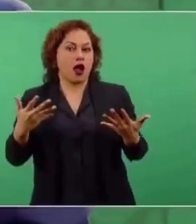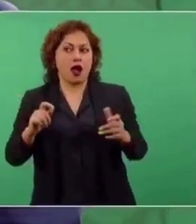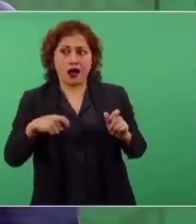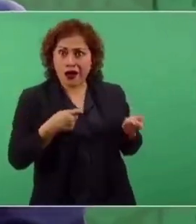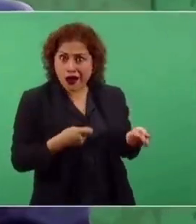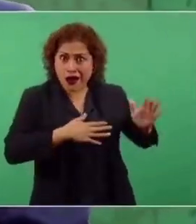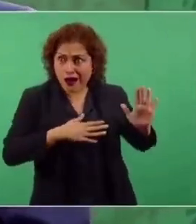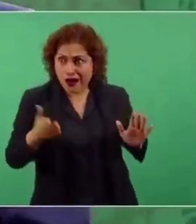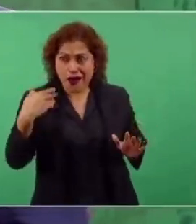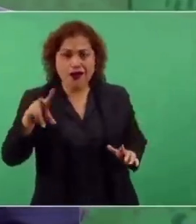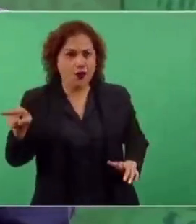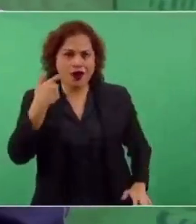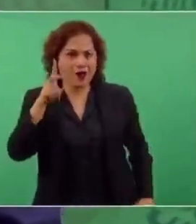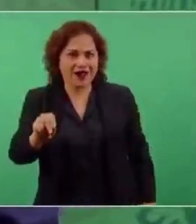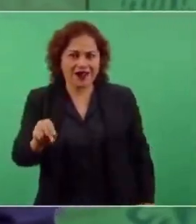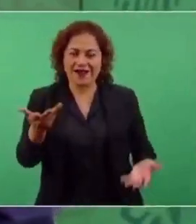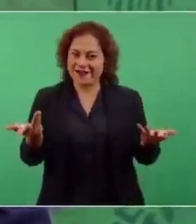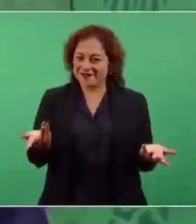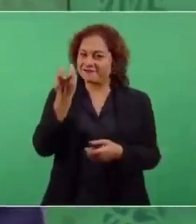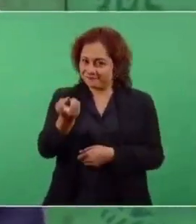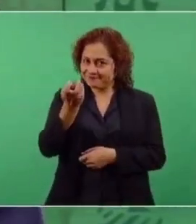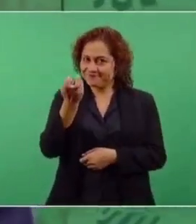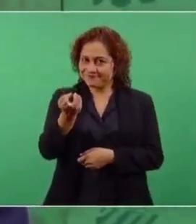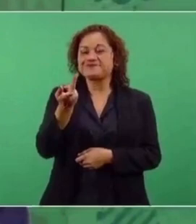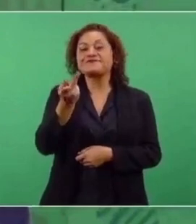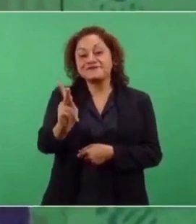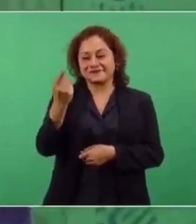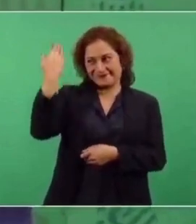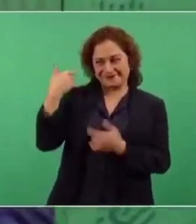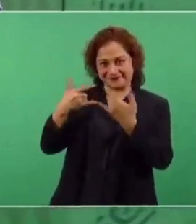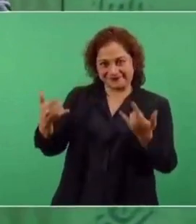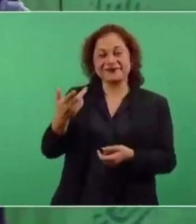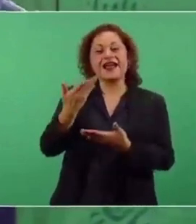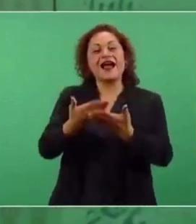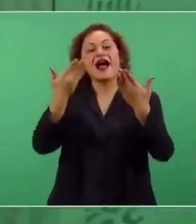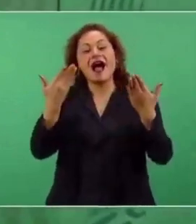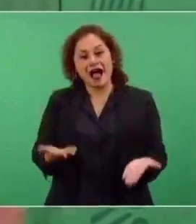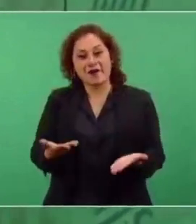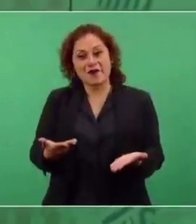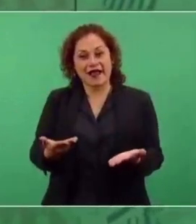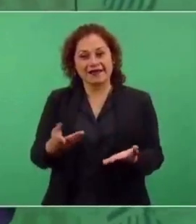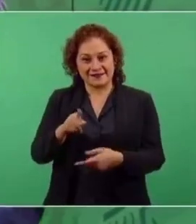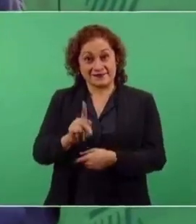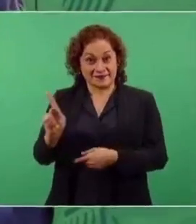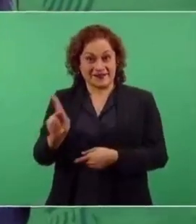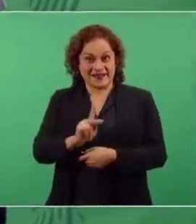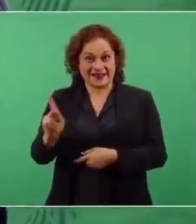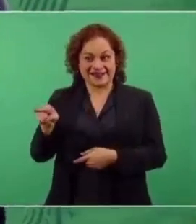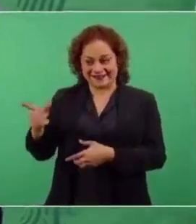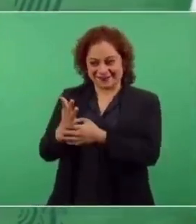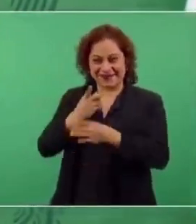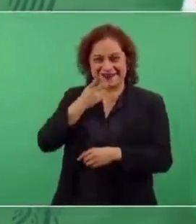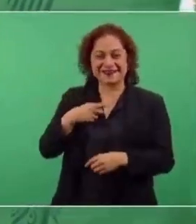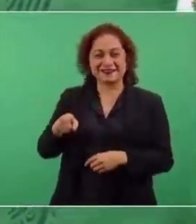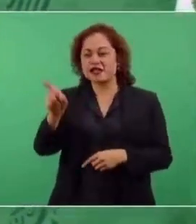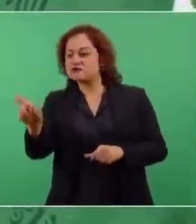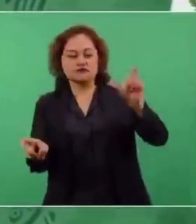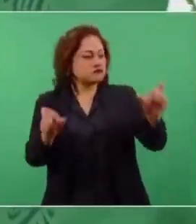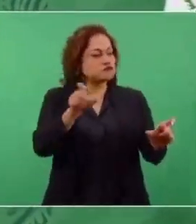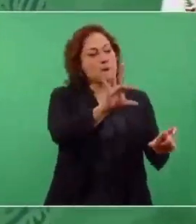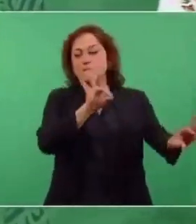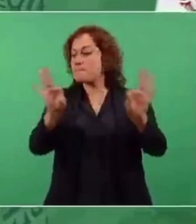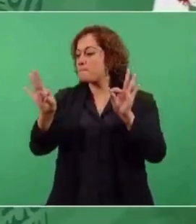cumplir con el acuerdo. Pero es parecido. No nos gustas tú. Y entonces, a ver,